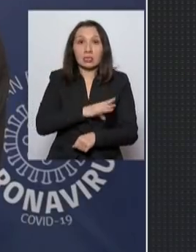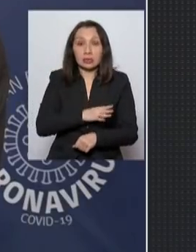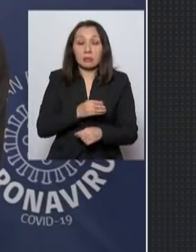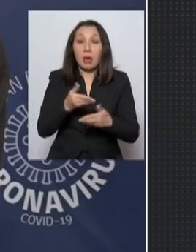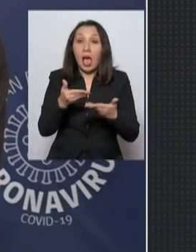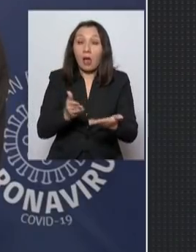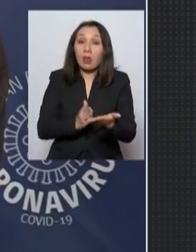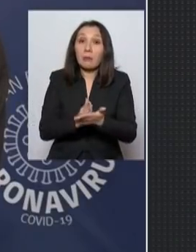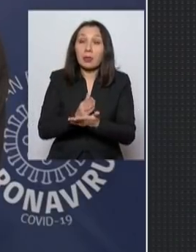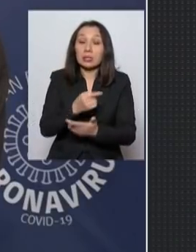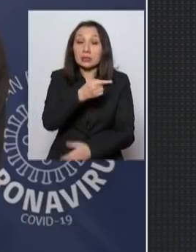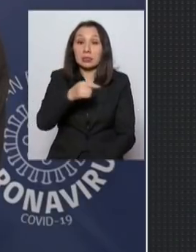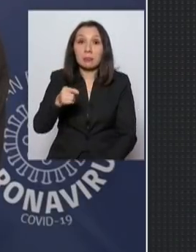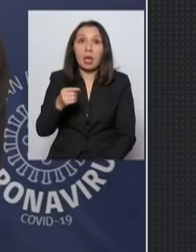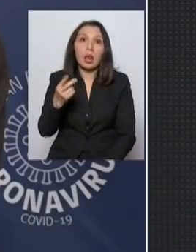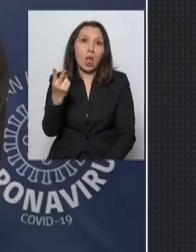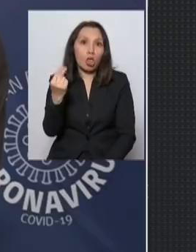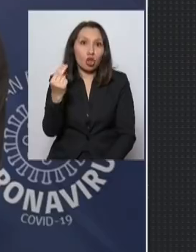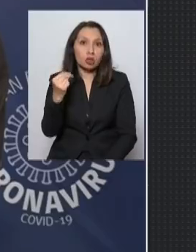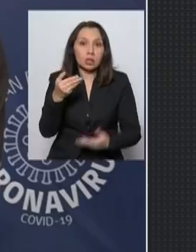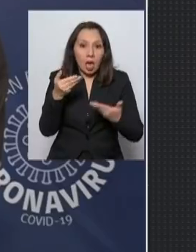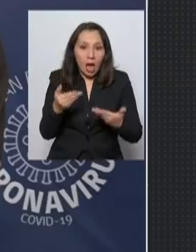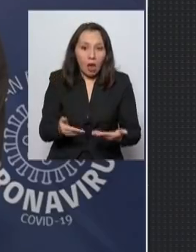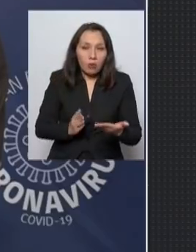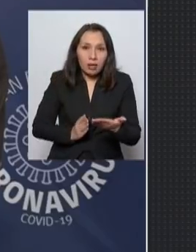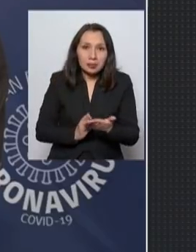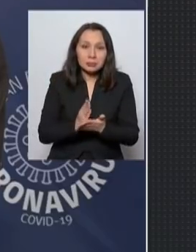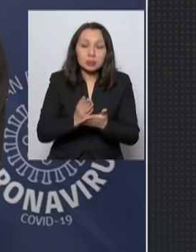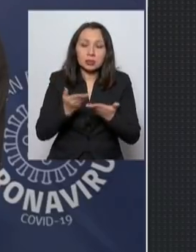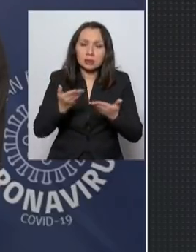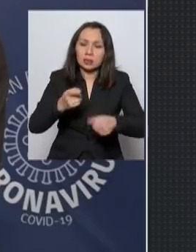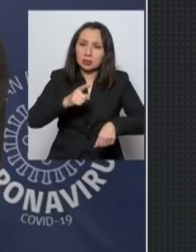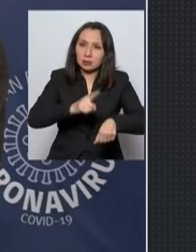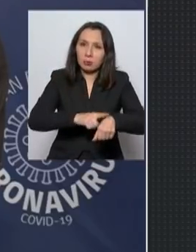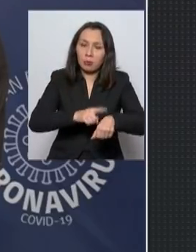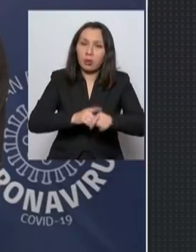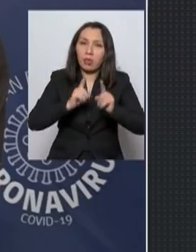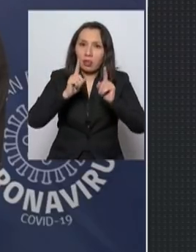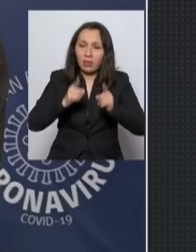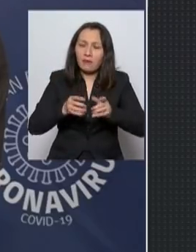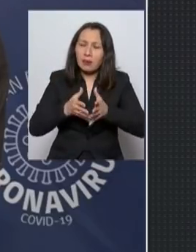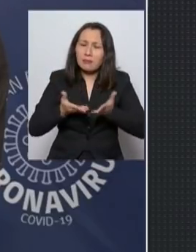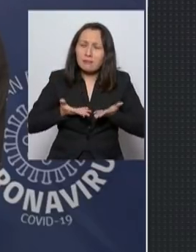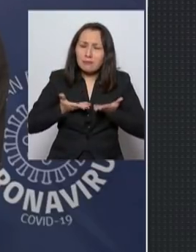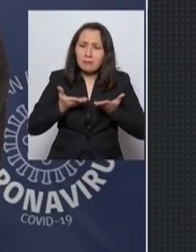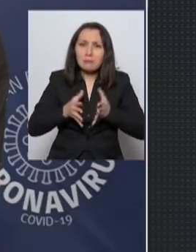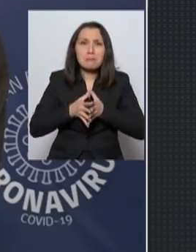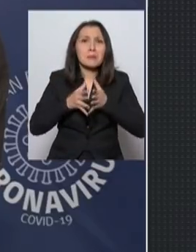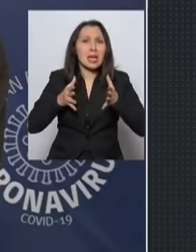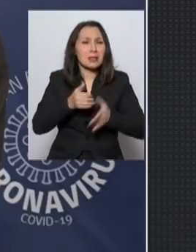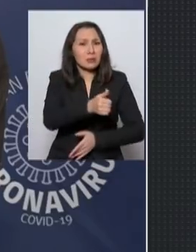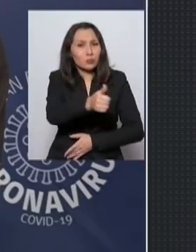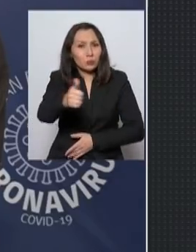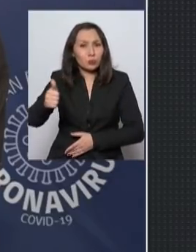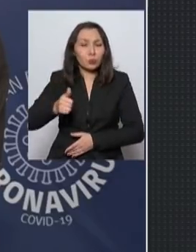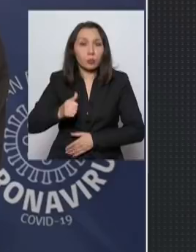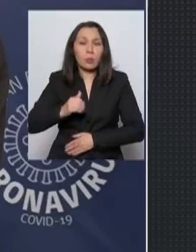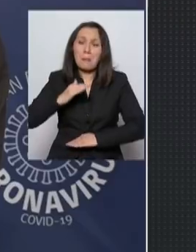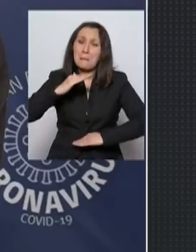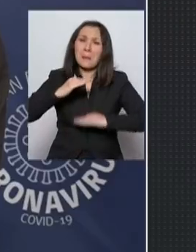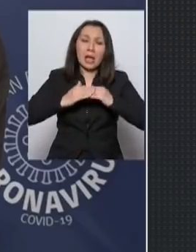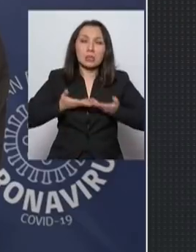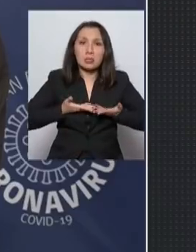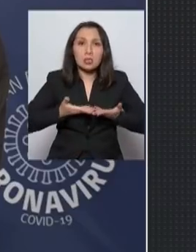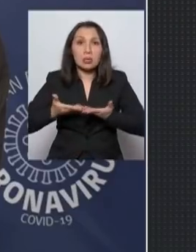estamos entrando la semana 12ª. Es el momento que demos el máximo, todos, los